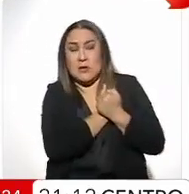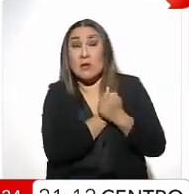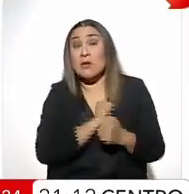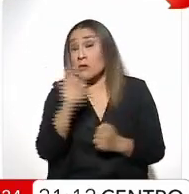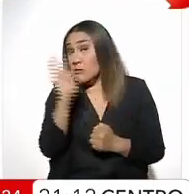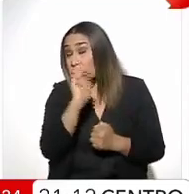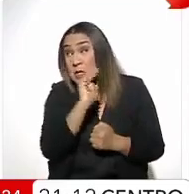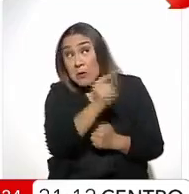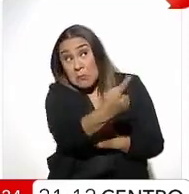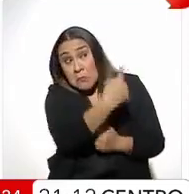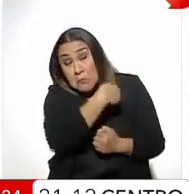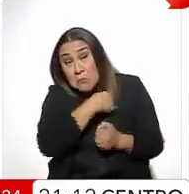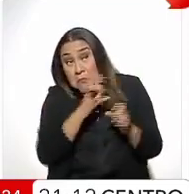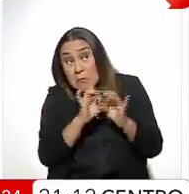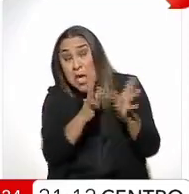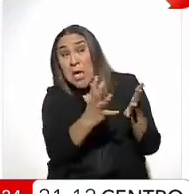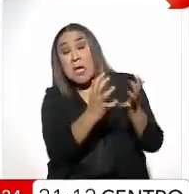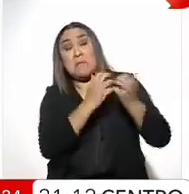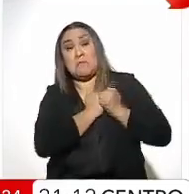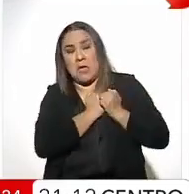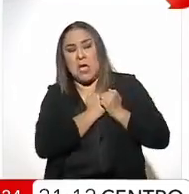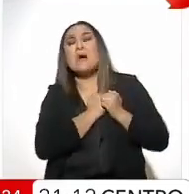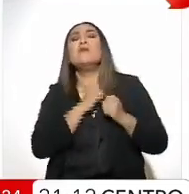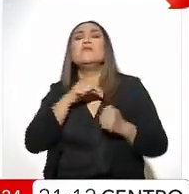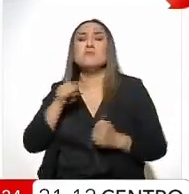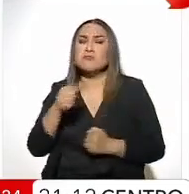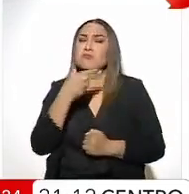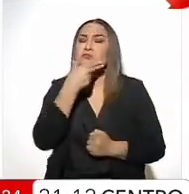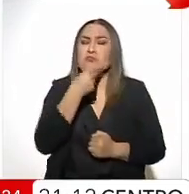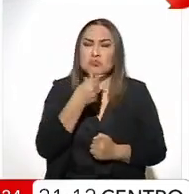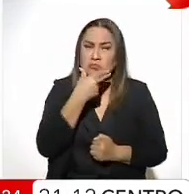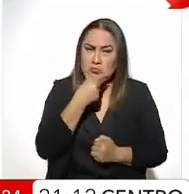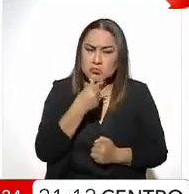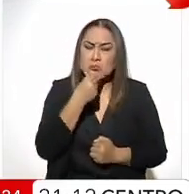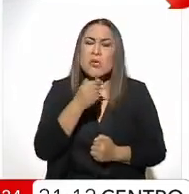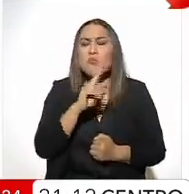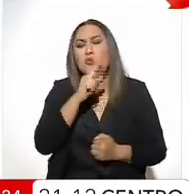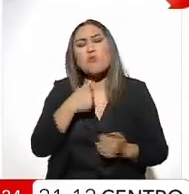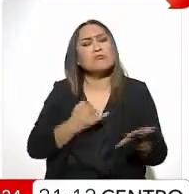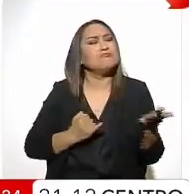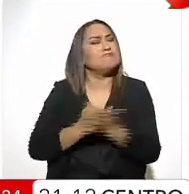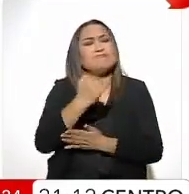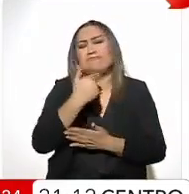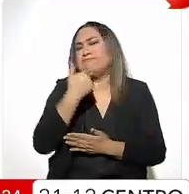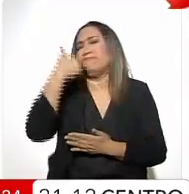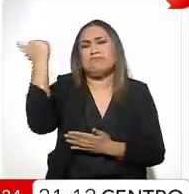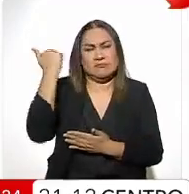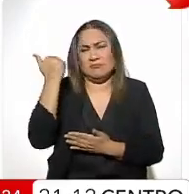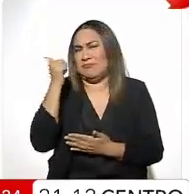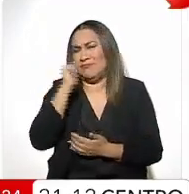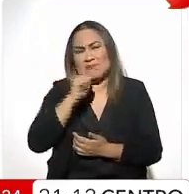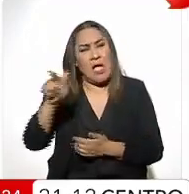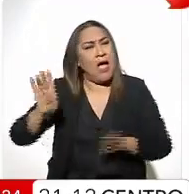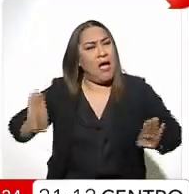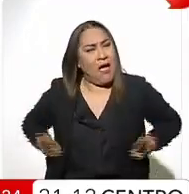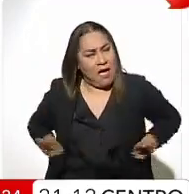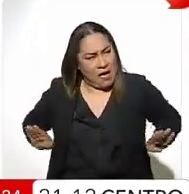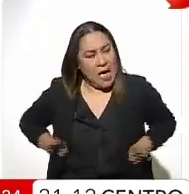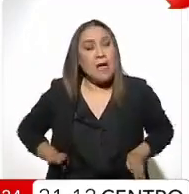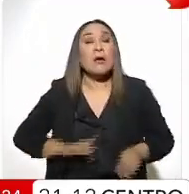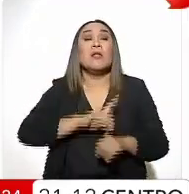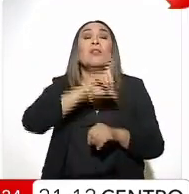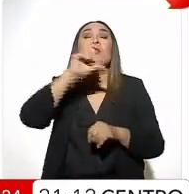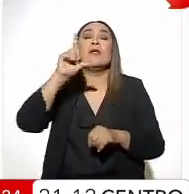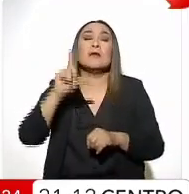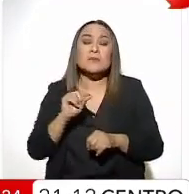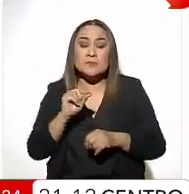ser capturado, que él contemplaba suicidarse. Llega a un sitio